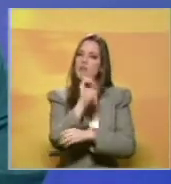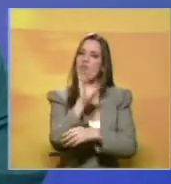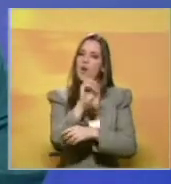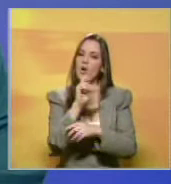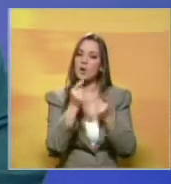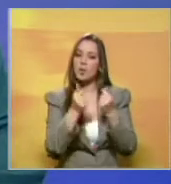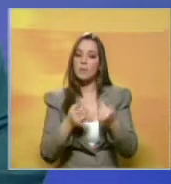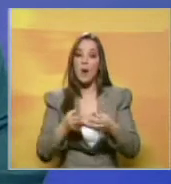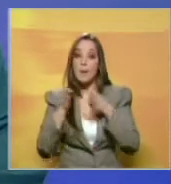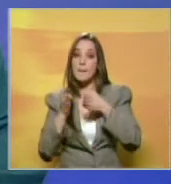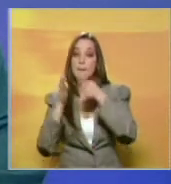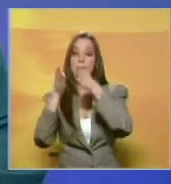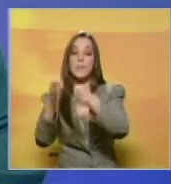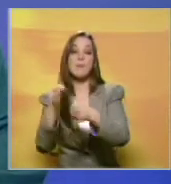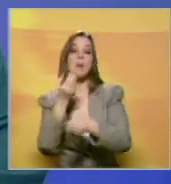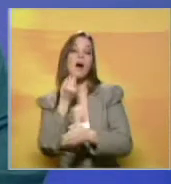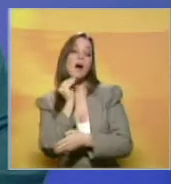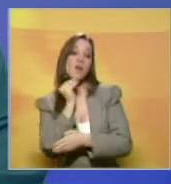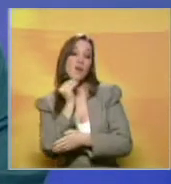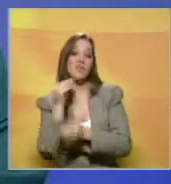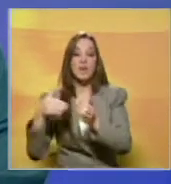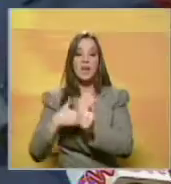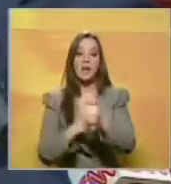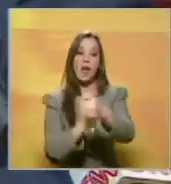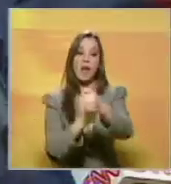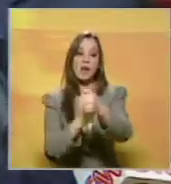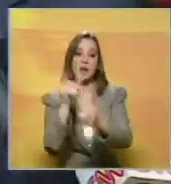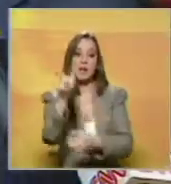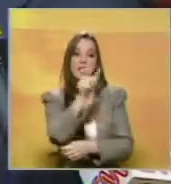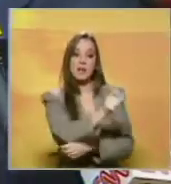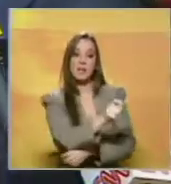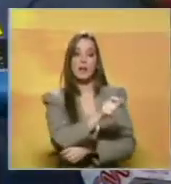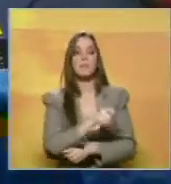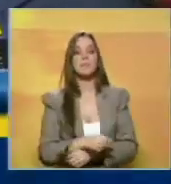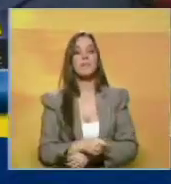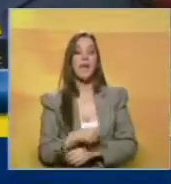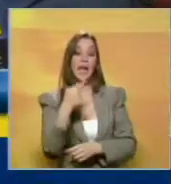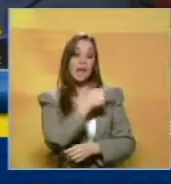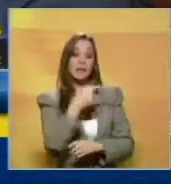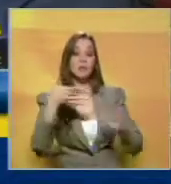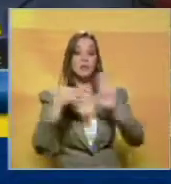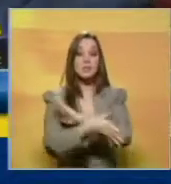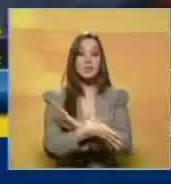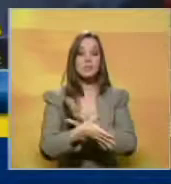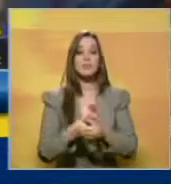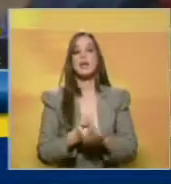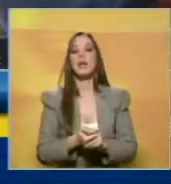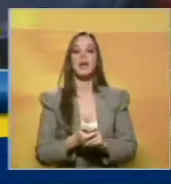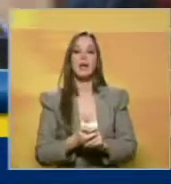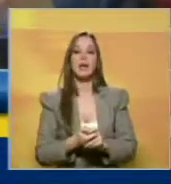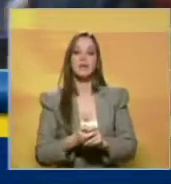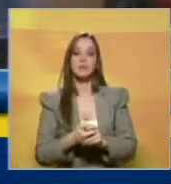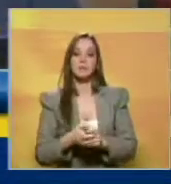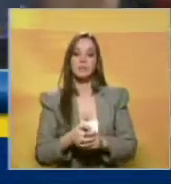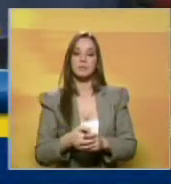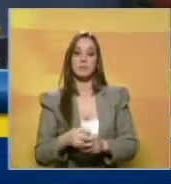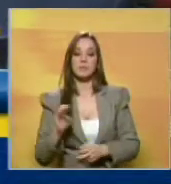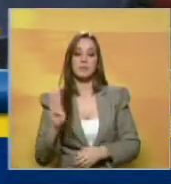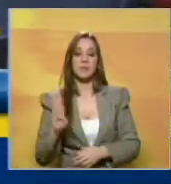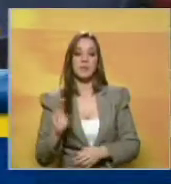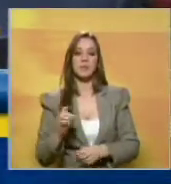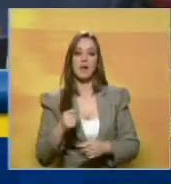premia a jóvenes como líderes en sus respectivas áreas. Entonces quiere decir que Desmond Tutu, Mugabe,